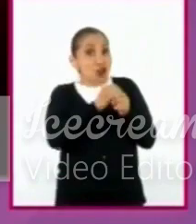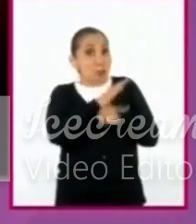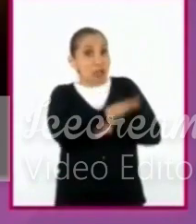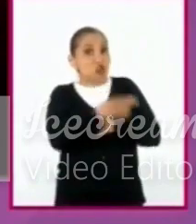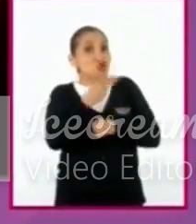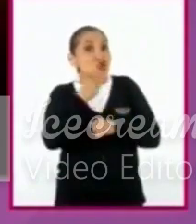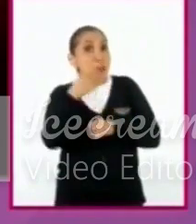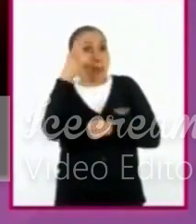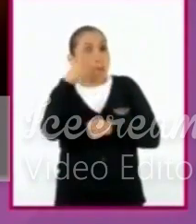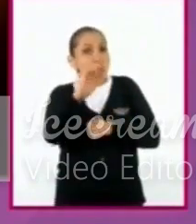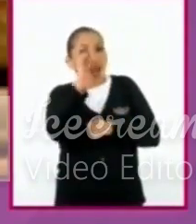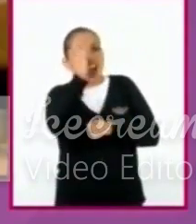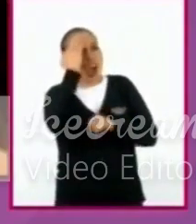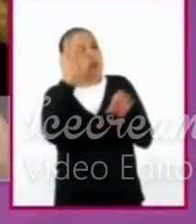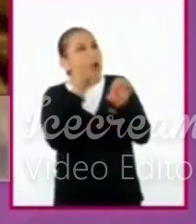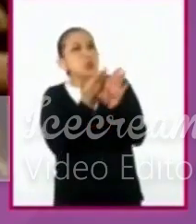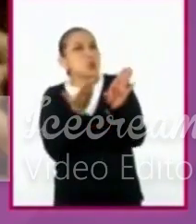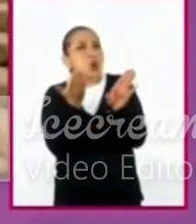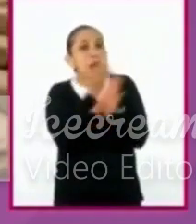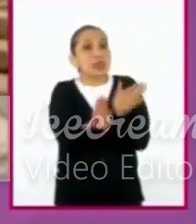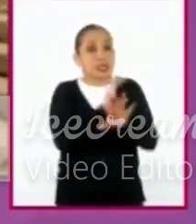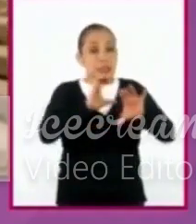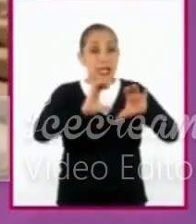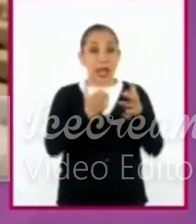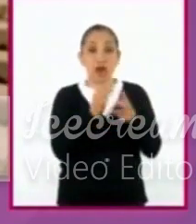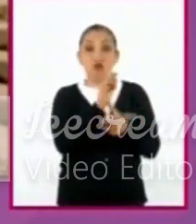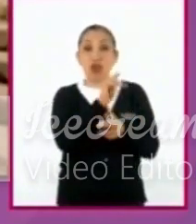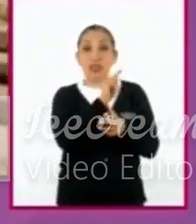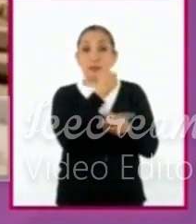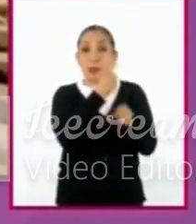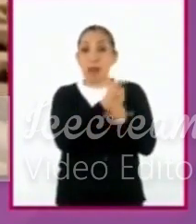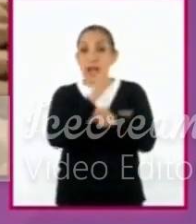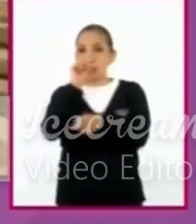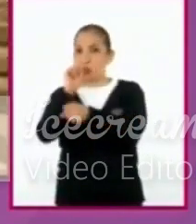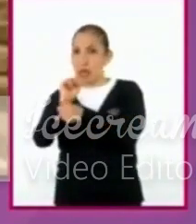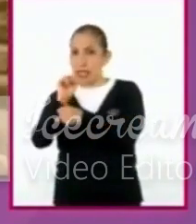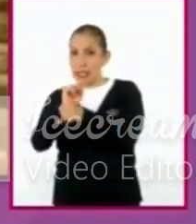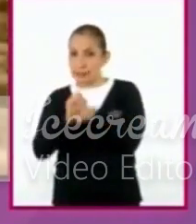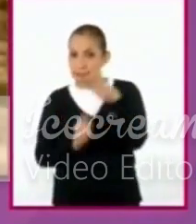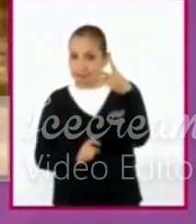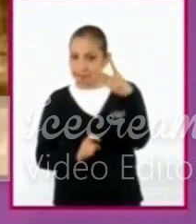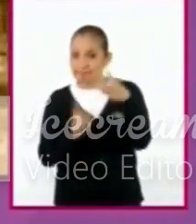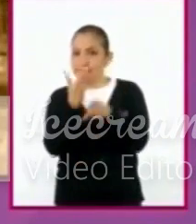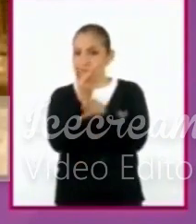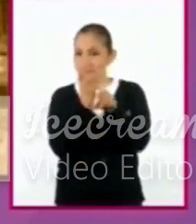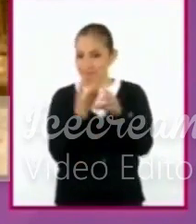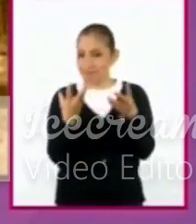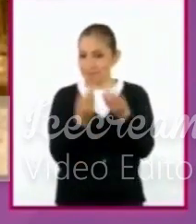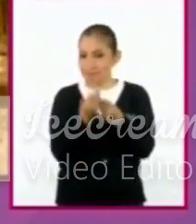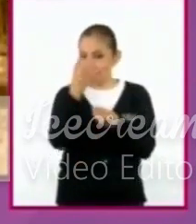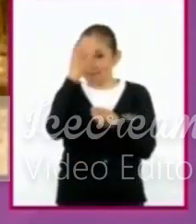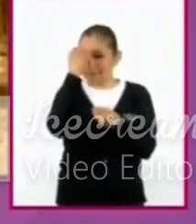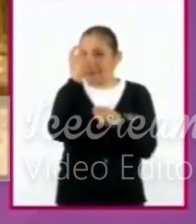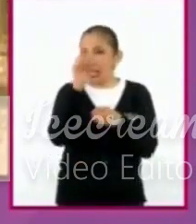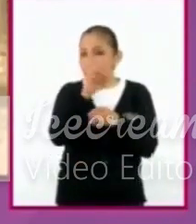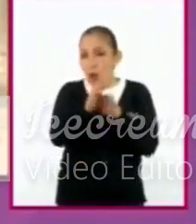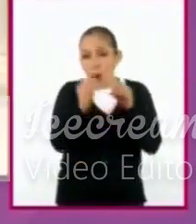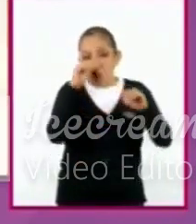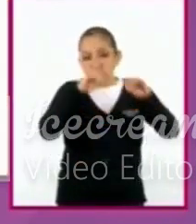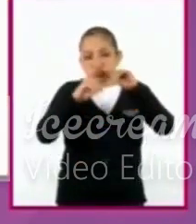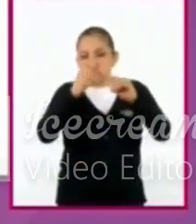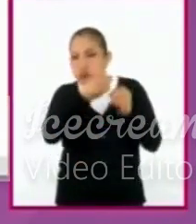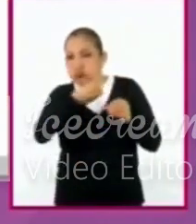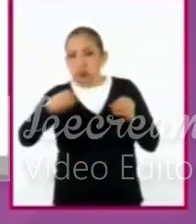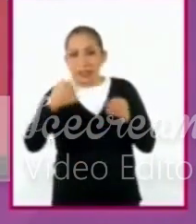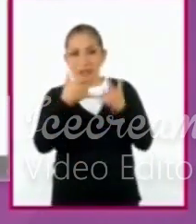que usamos para conocer el pasado se clasifica en fuentes primarias y secundarias. Te invito a que juntos aprendamos a reconstruir la